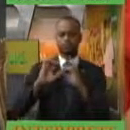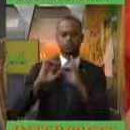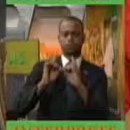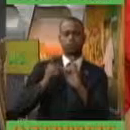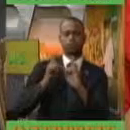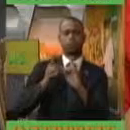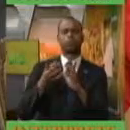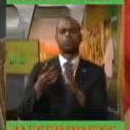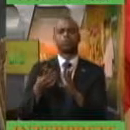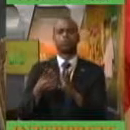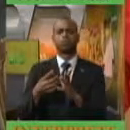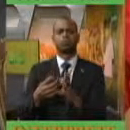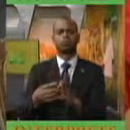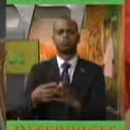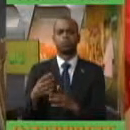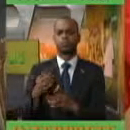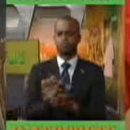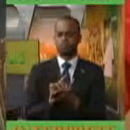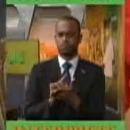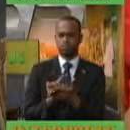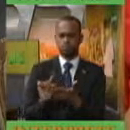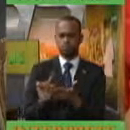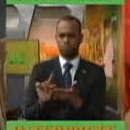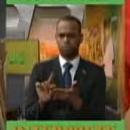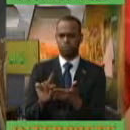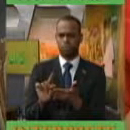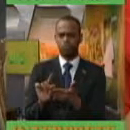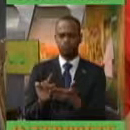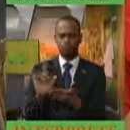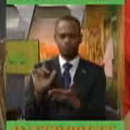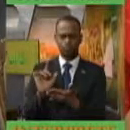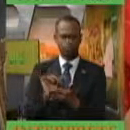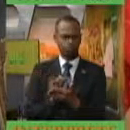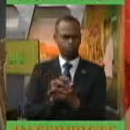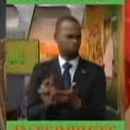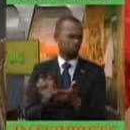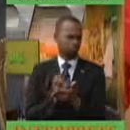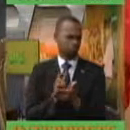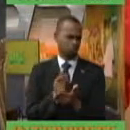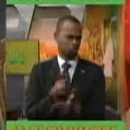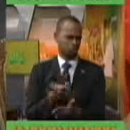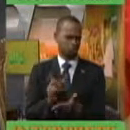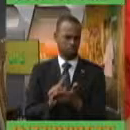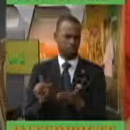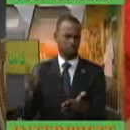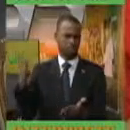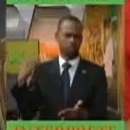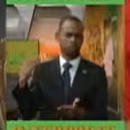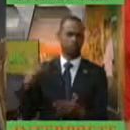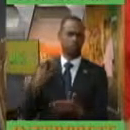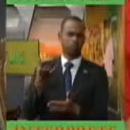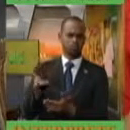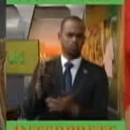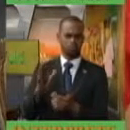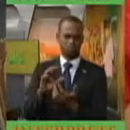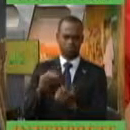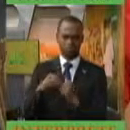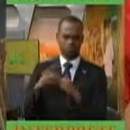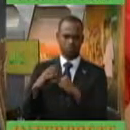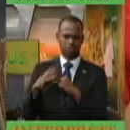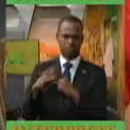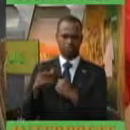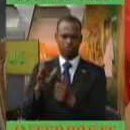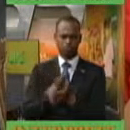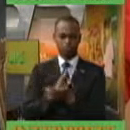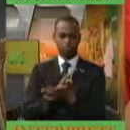directores. Hace unas cuantas semanas estaba en un centro educativo en San Fernando, en Montecristi.